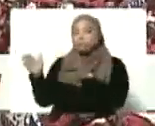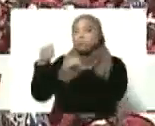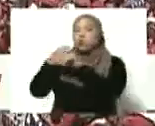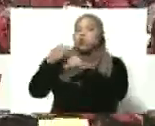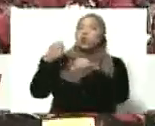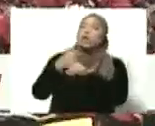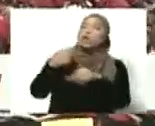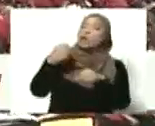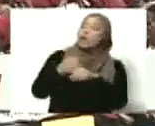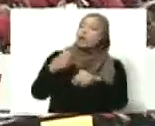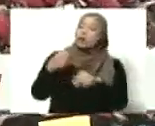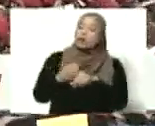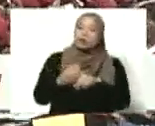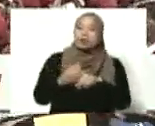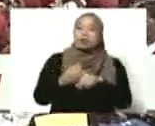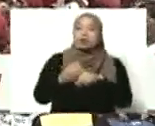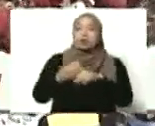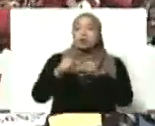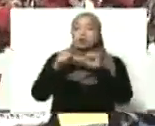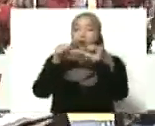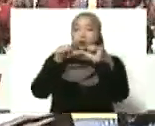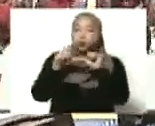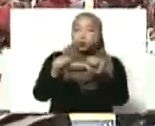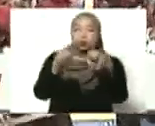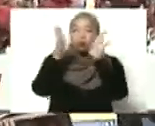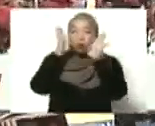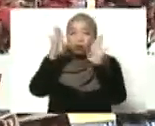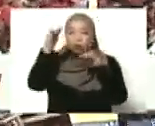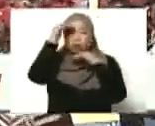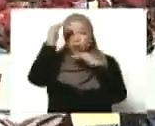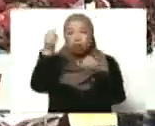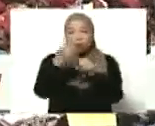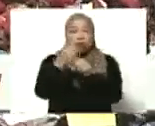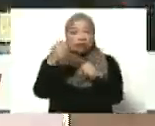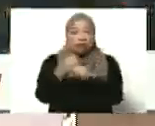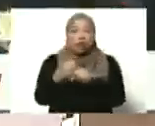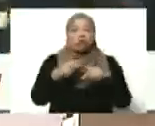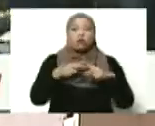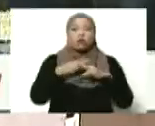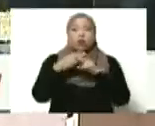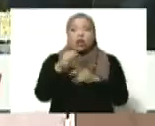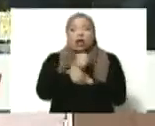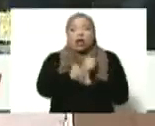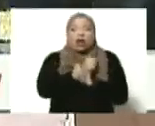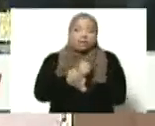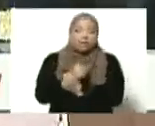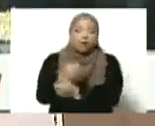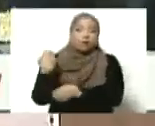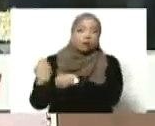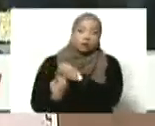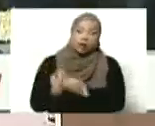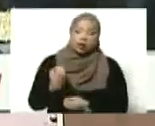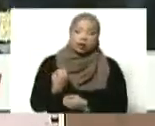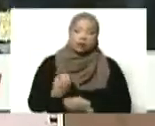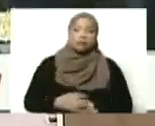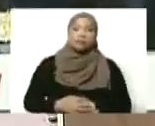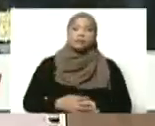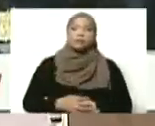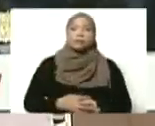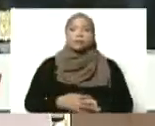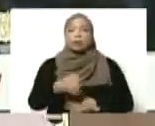trabajo. Va a haber dedicación, va a haber entrega, va a haber amor por lo que hacemos, va a